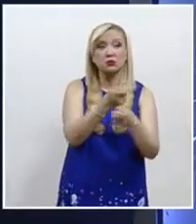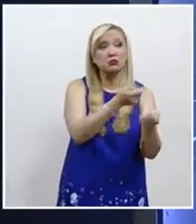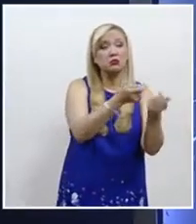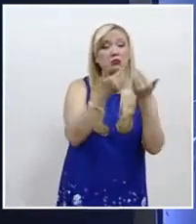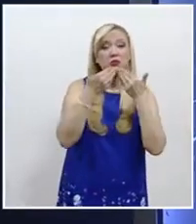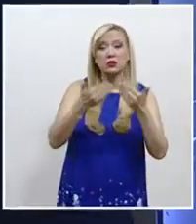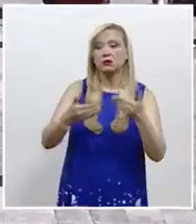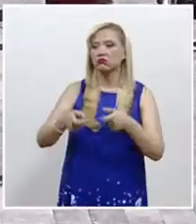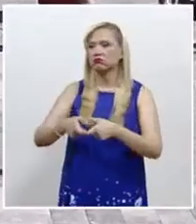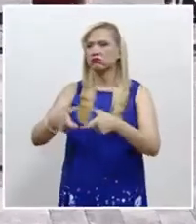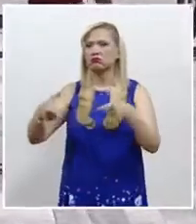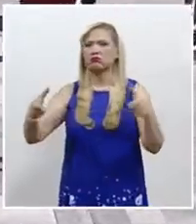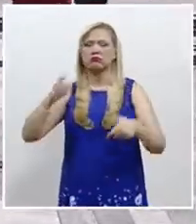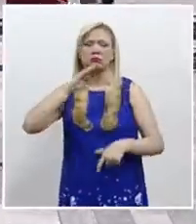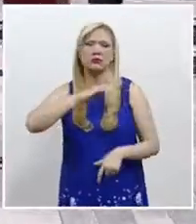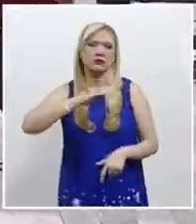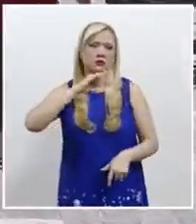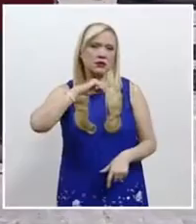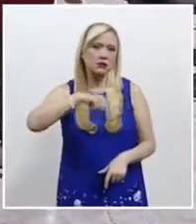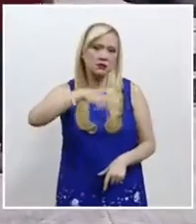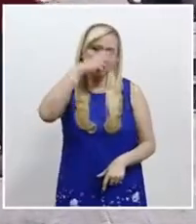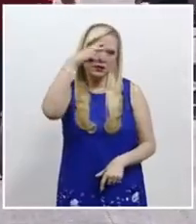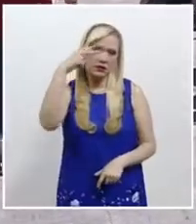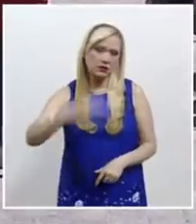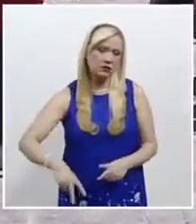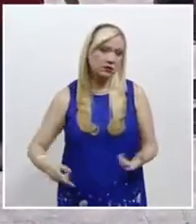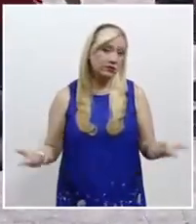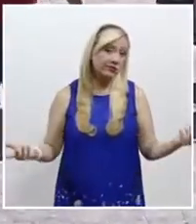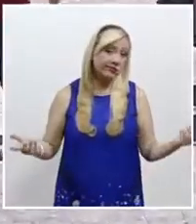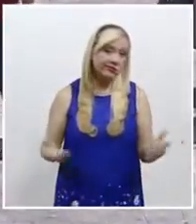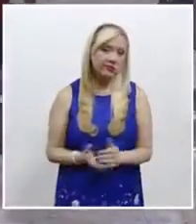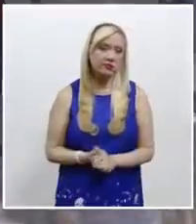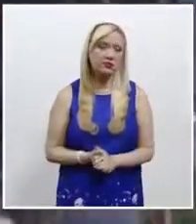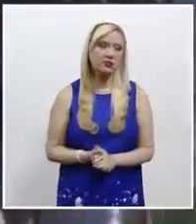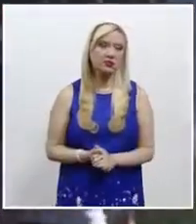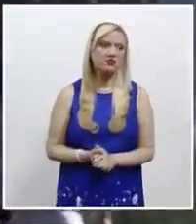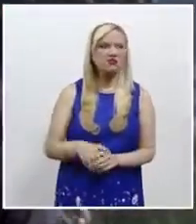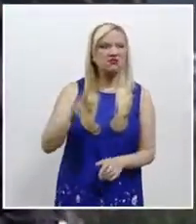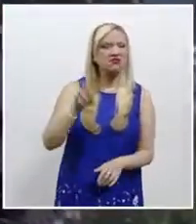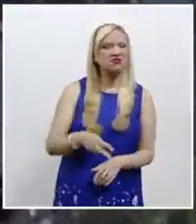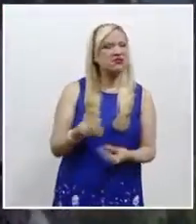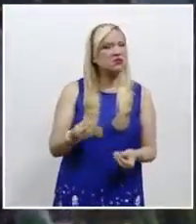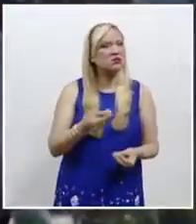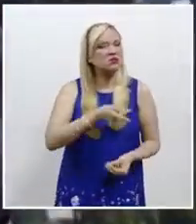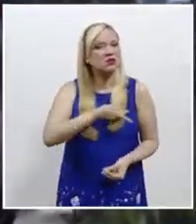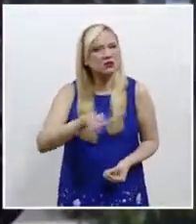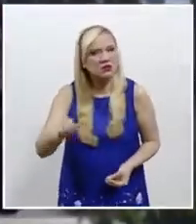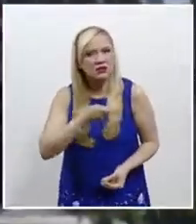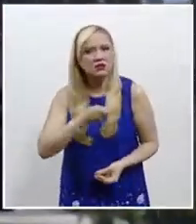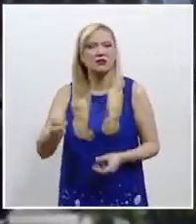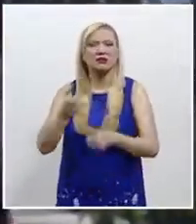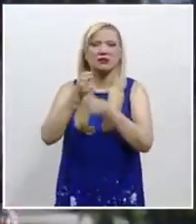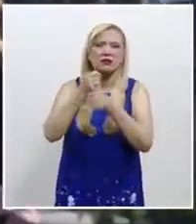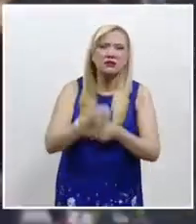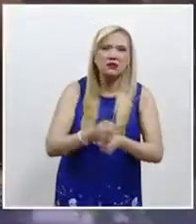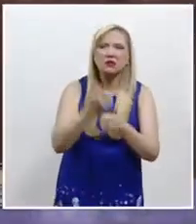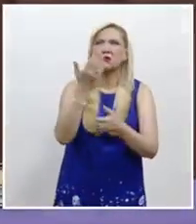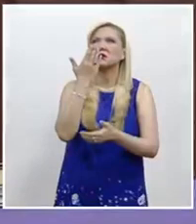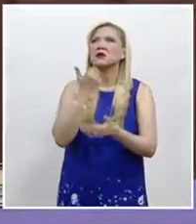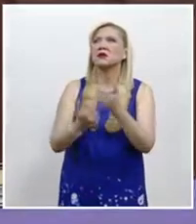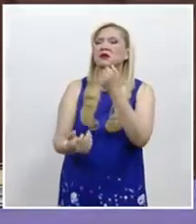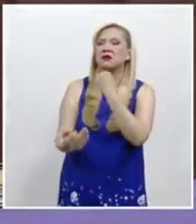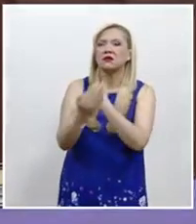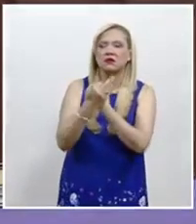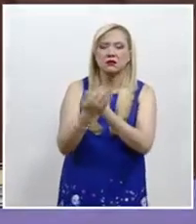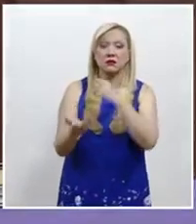país. La infancia en México vive con mayor agudeza la pobreza, la vulnerabilidad y la desprotección. De